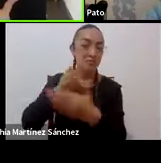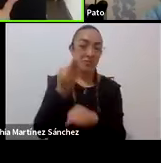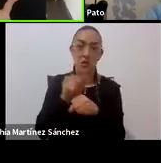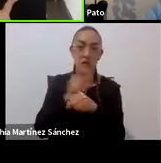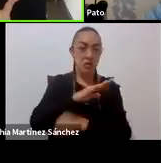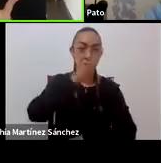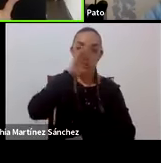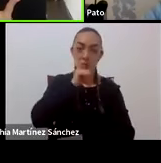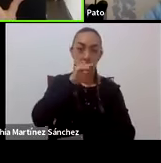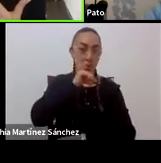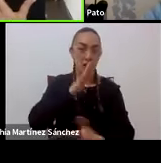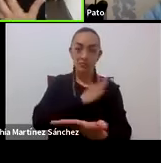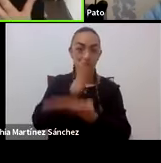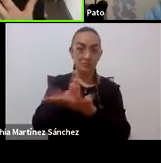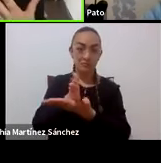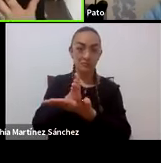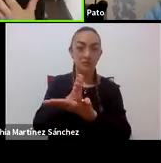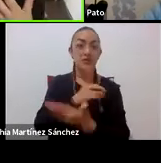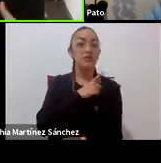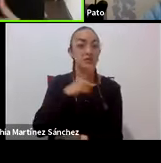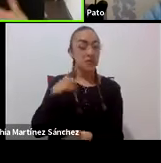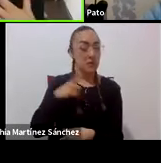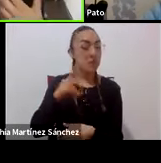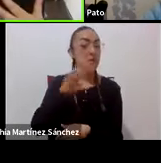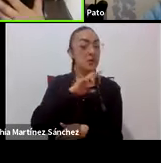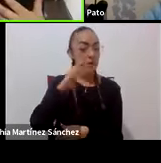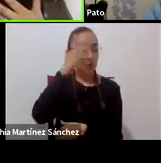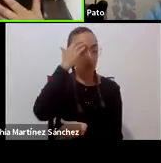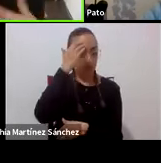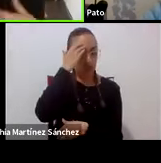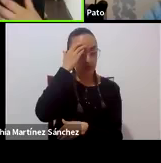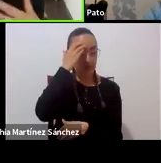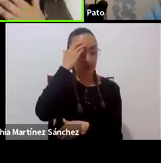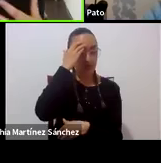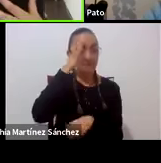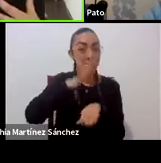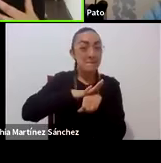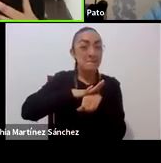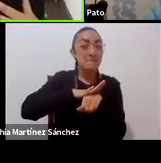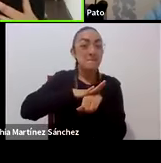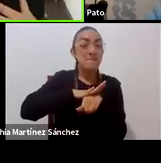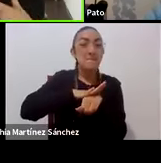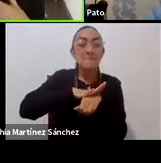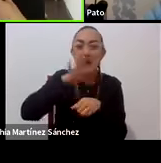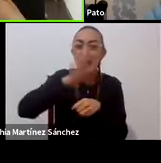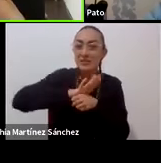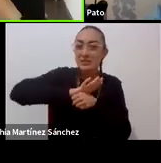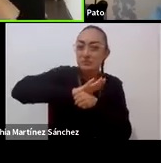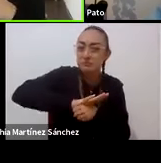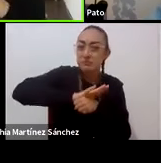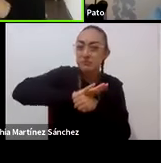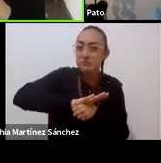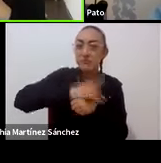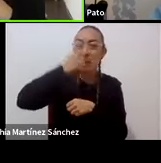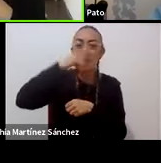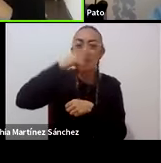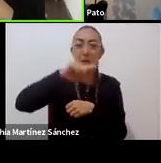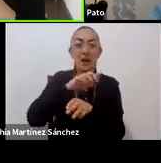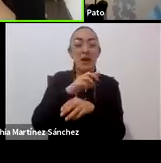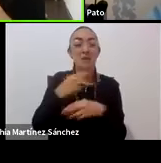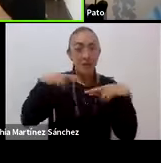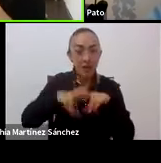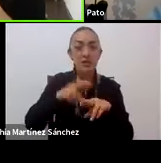las secundarias públicas y también tenemos que reconocer que ejercer más presión en la virtualidad para los docentes y para las niñas y